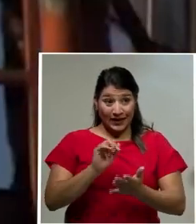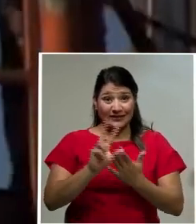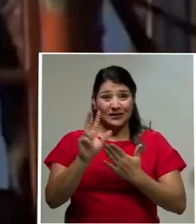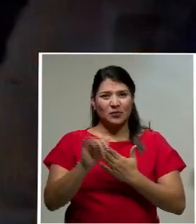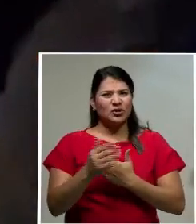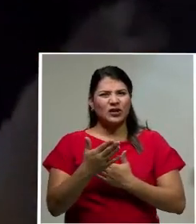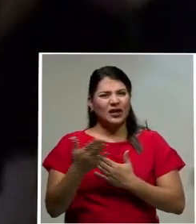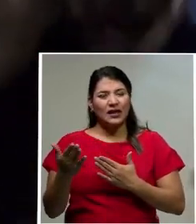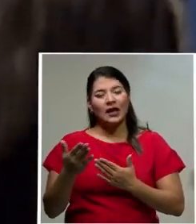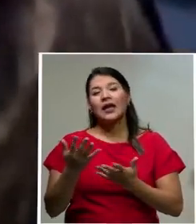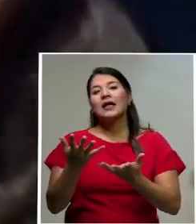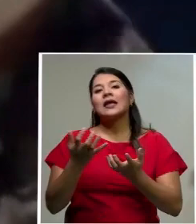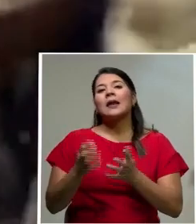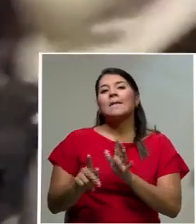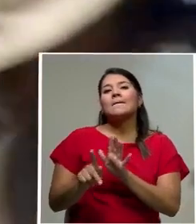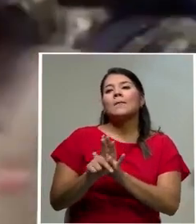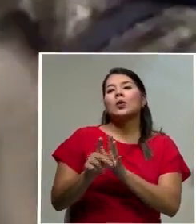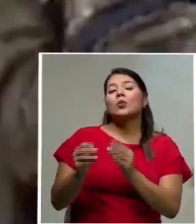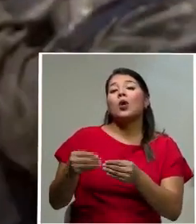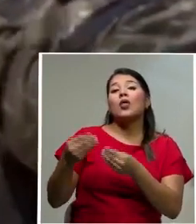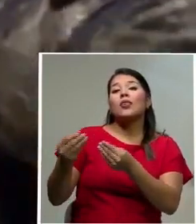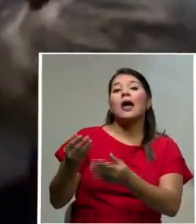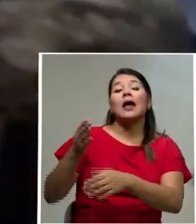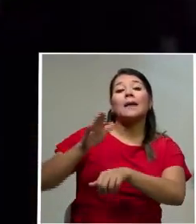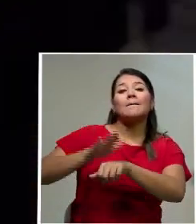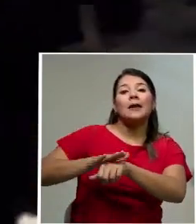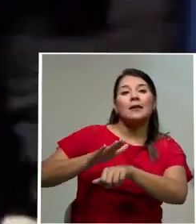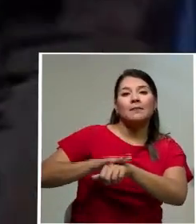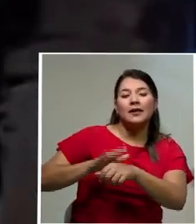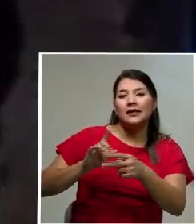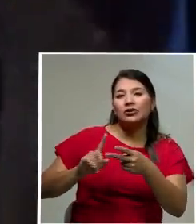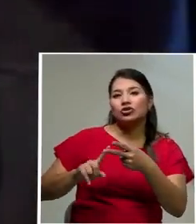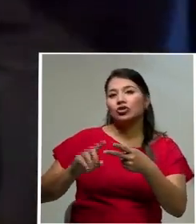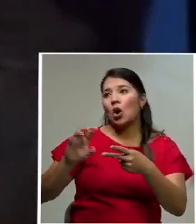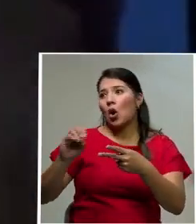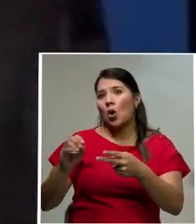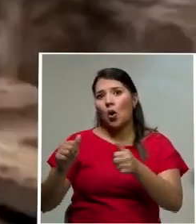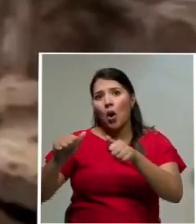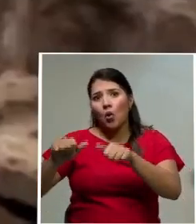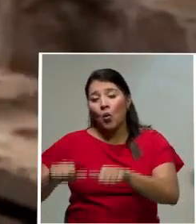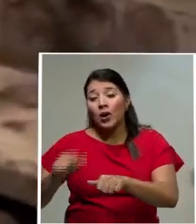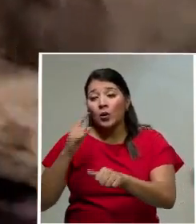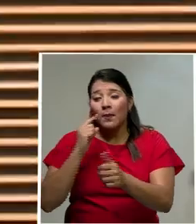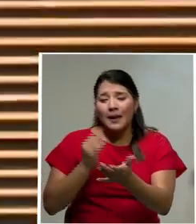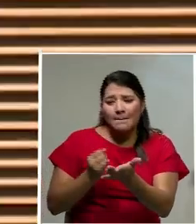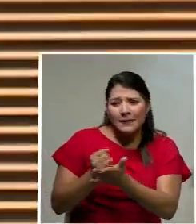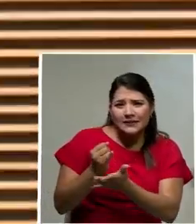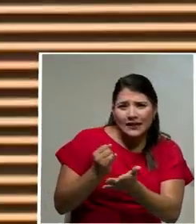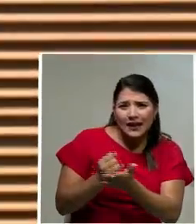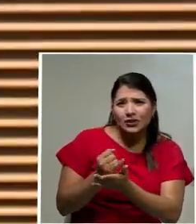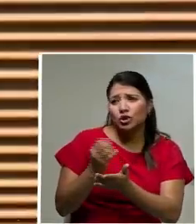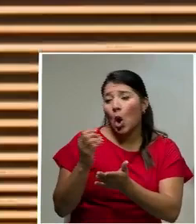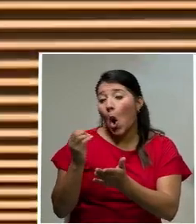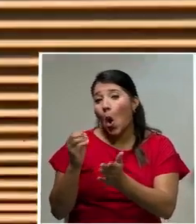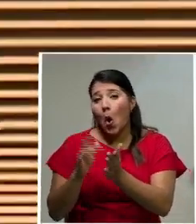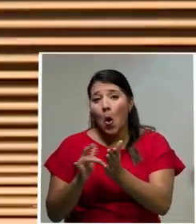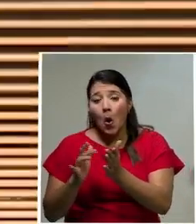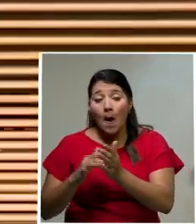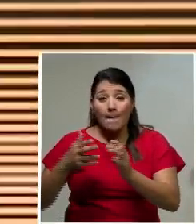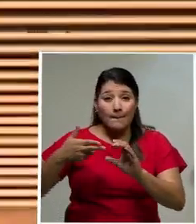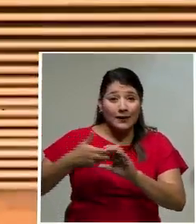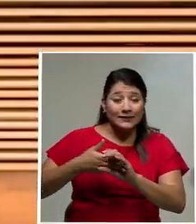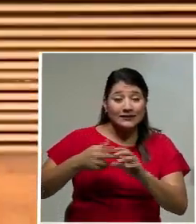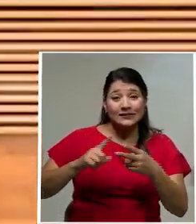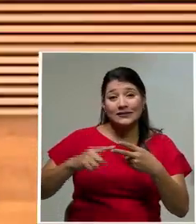prohibir el otorgamiento de permisos, licencias o concesiones para exploración o explotación del petróleo, gas natural y